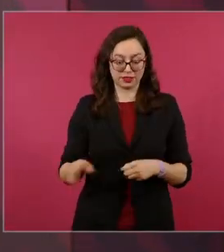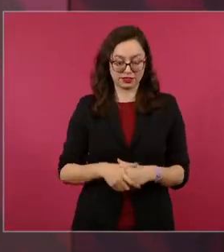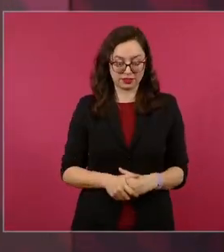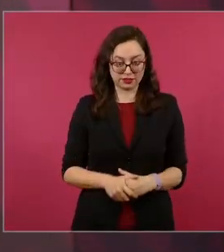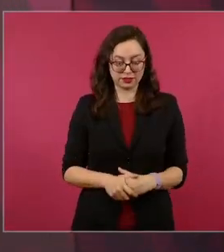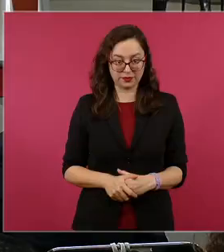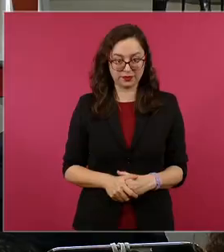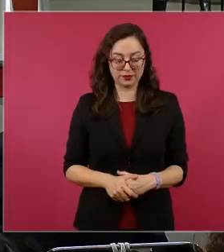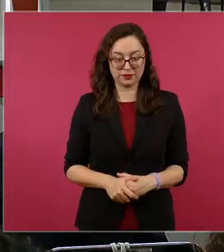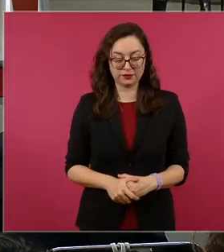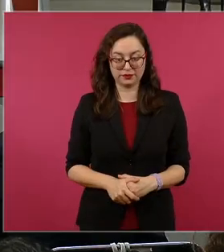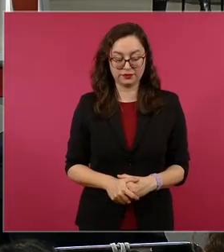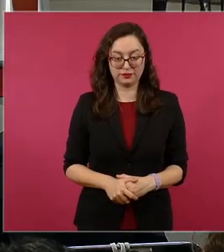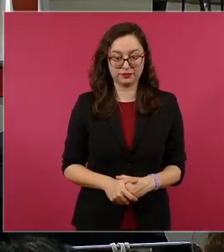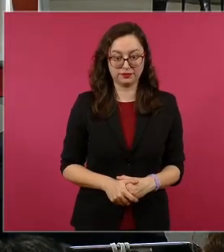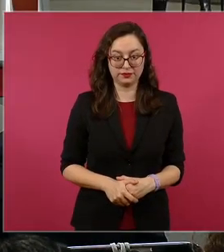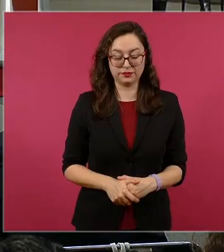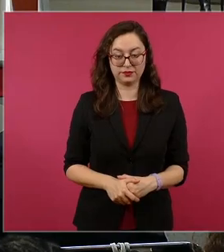Sobre la